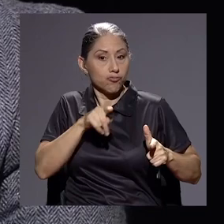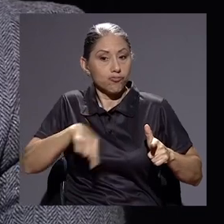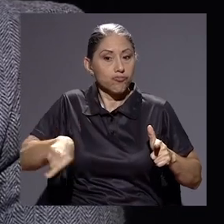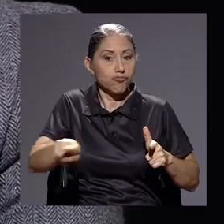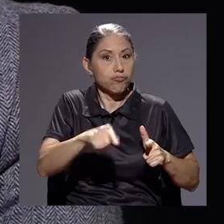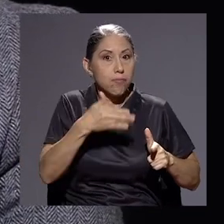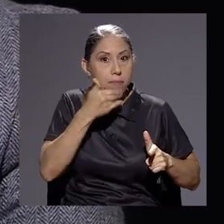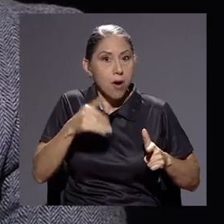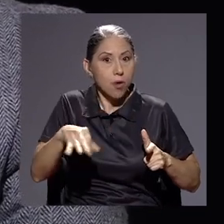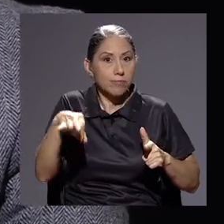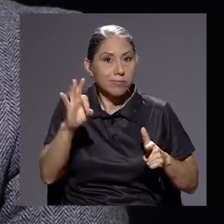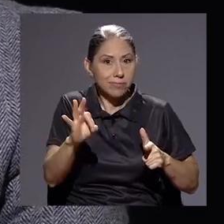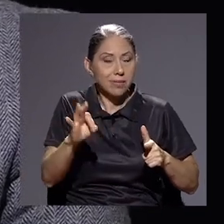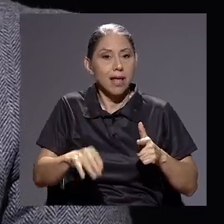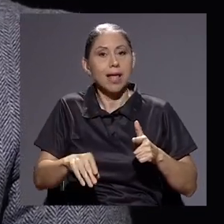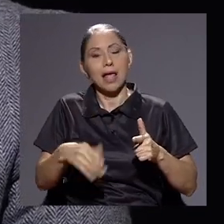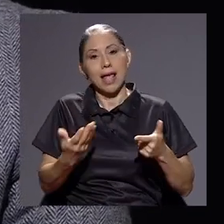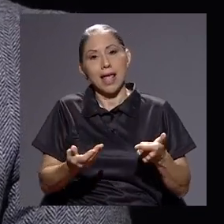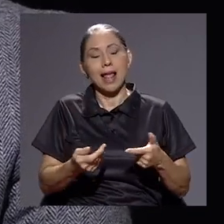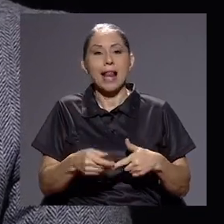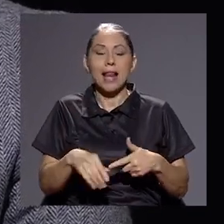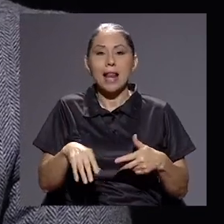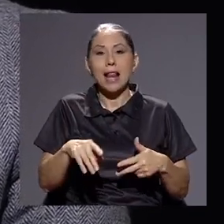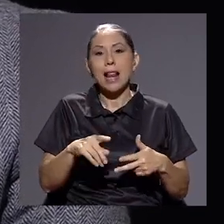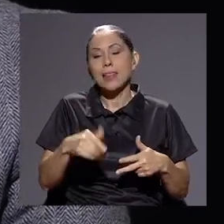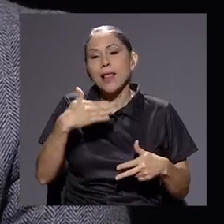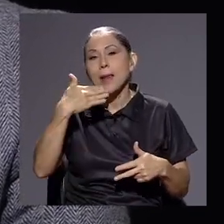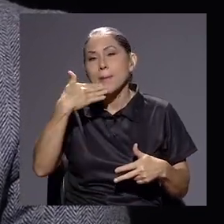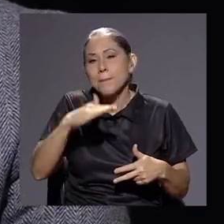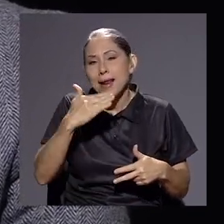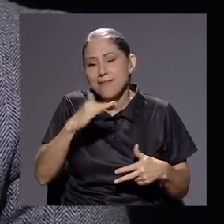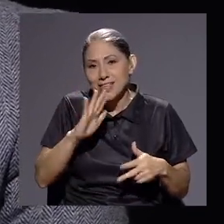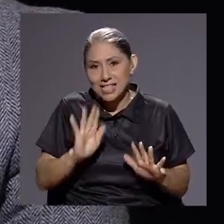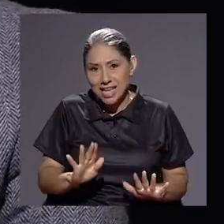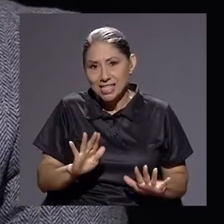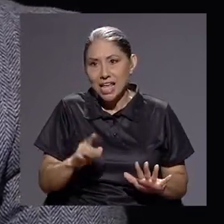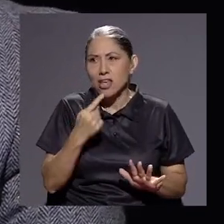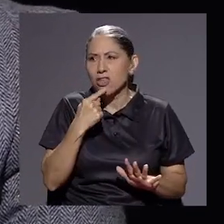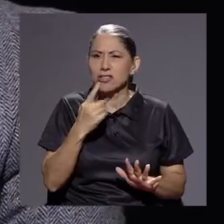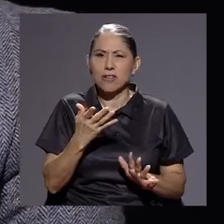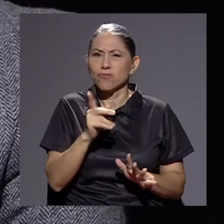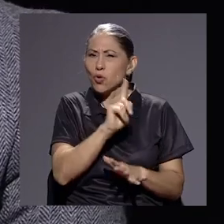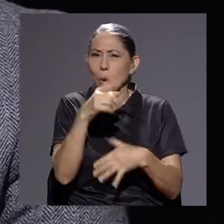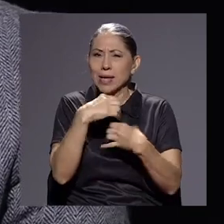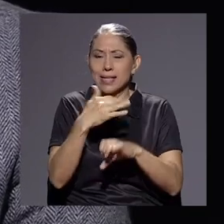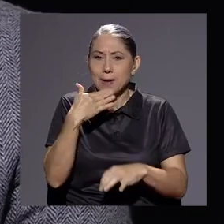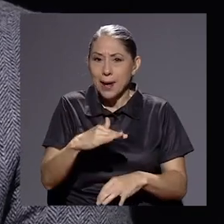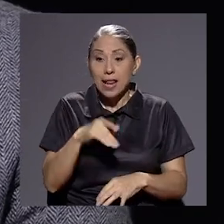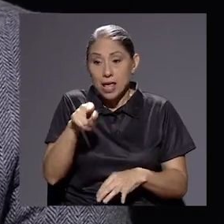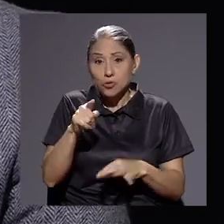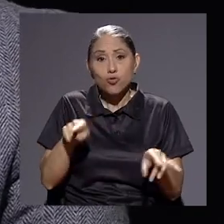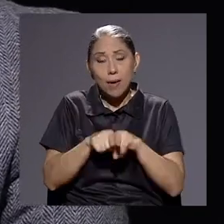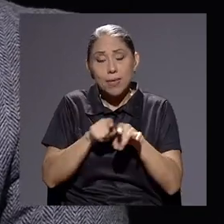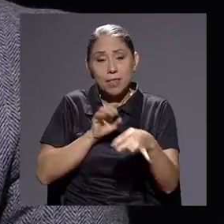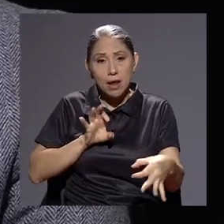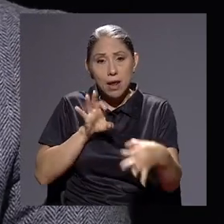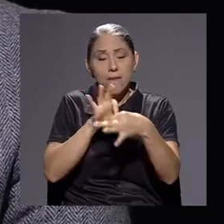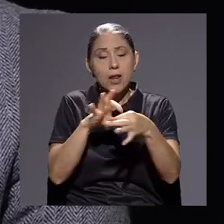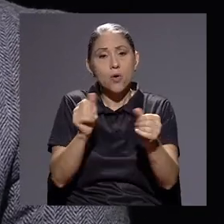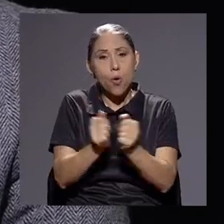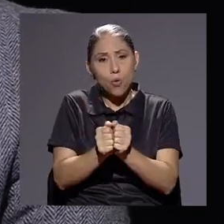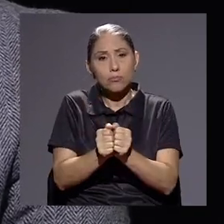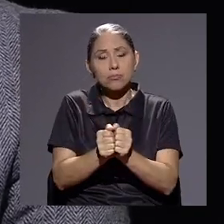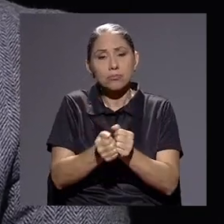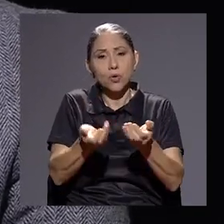el mejor bien posible. Uh-huh. El principio de maleficencia, que es no hacer el mal. Esto tiene que ver también con cuestiones que tienen, podríamos